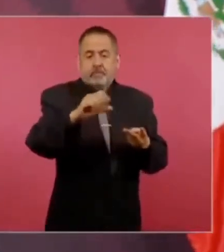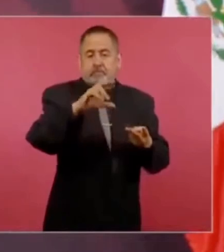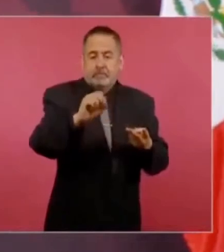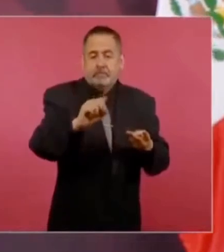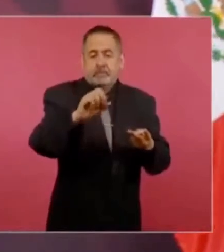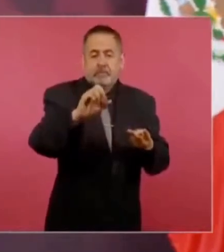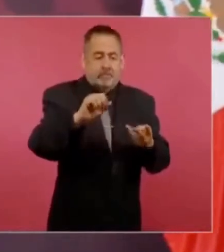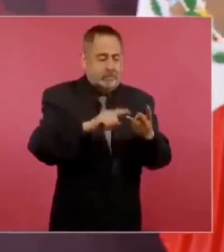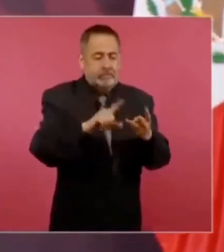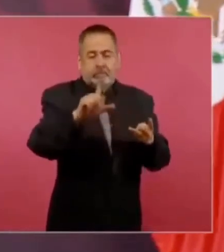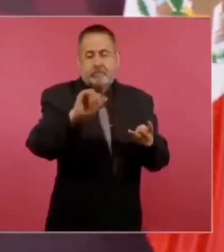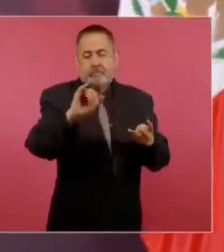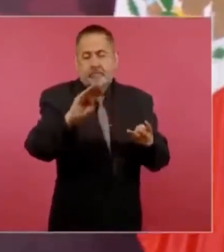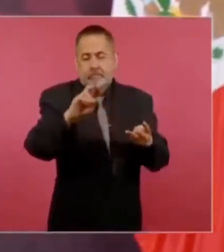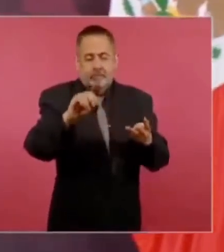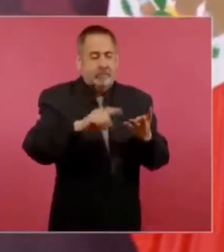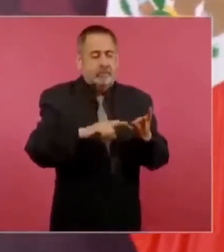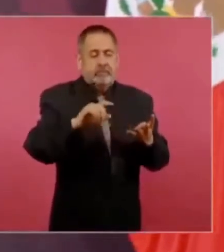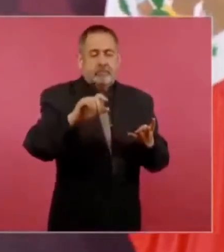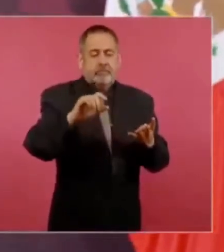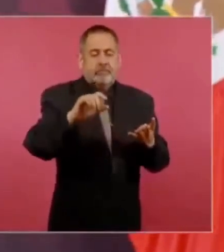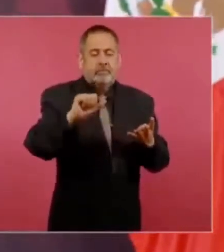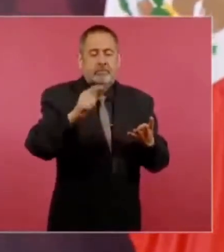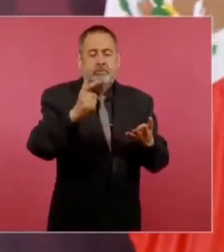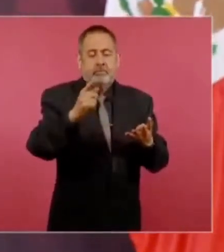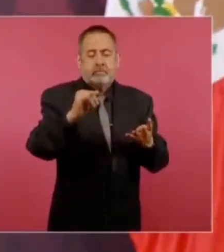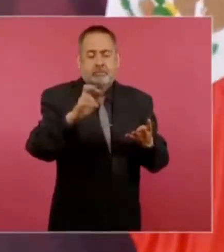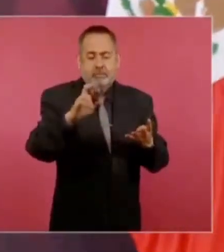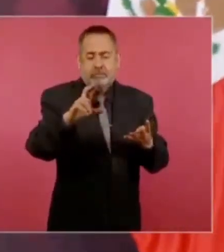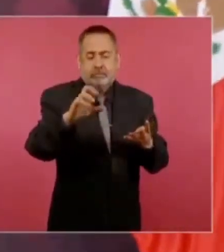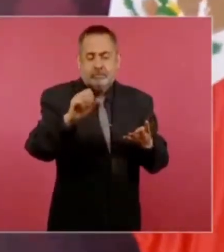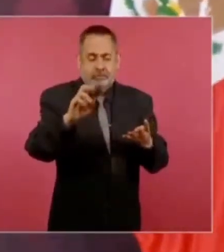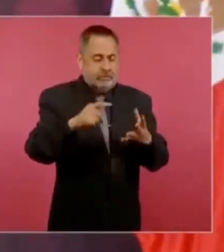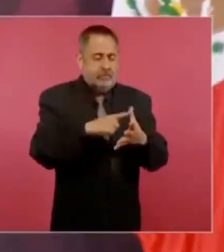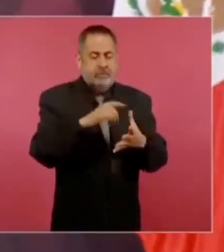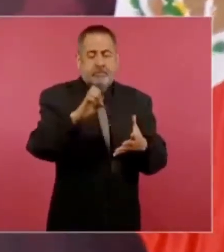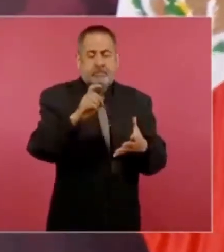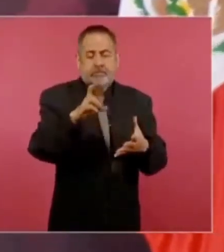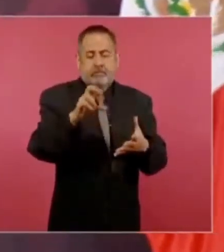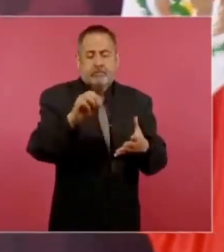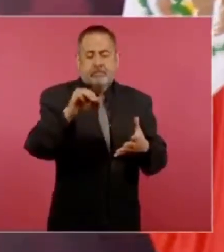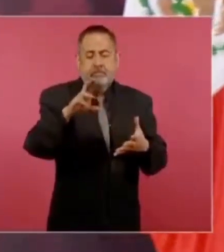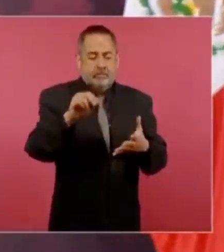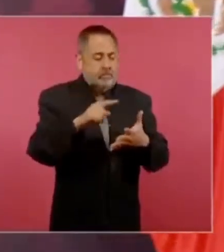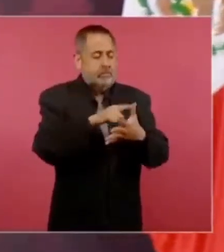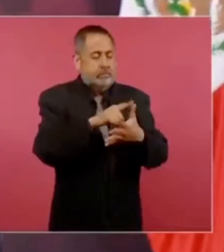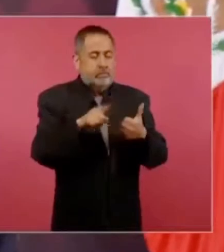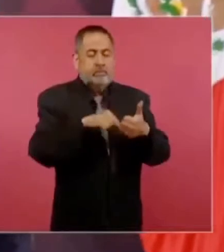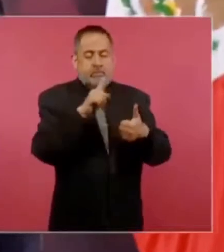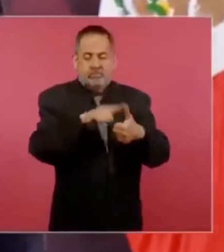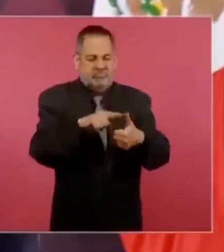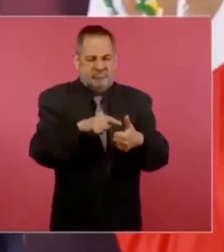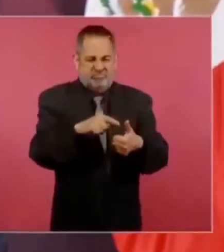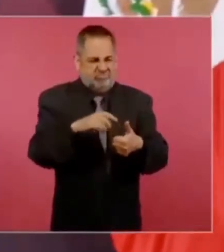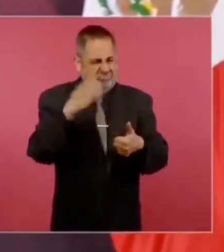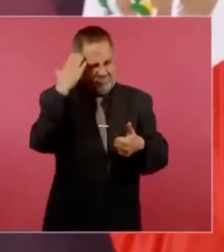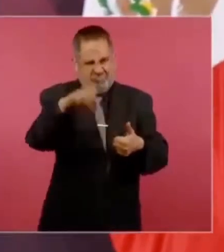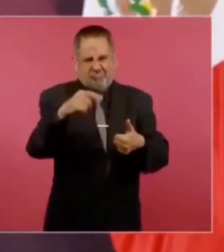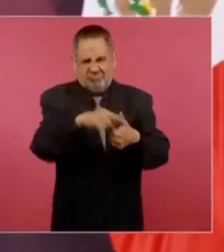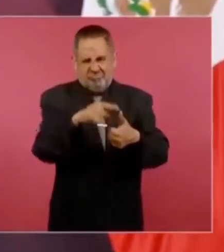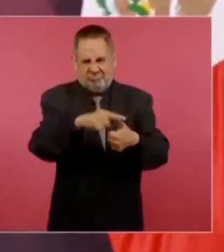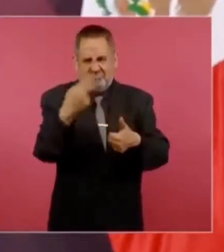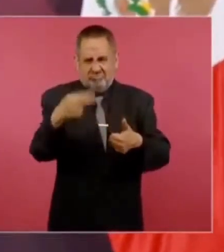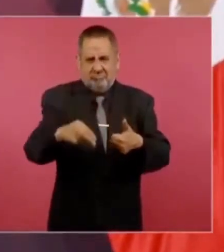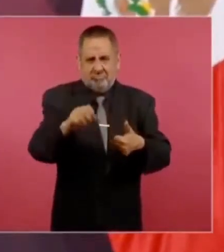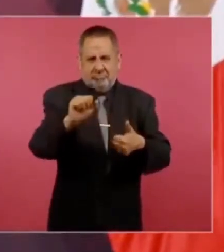Líbano Sáenz, Héctor Aguilar Camín, Eduardo Medina Mora y un personaje siniestro de